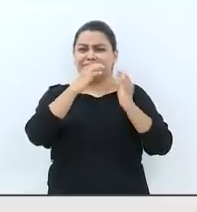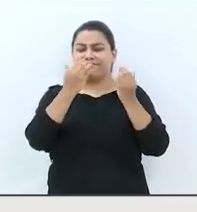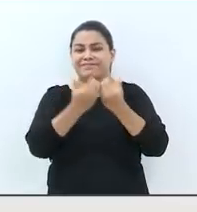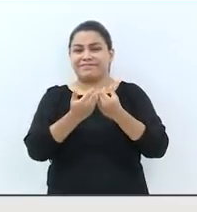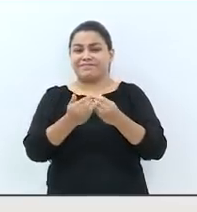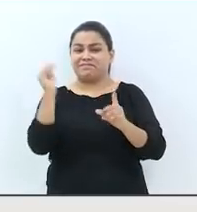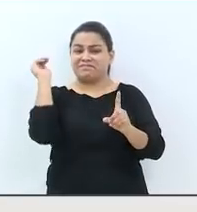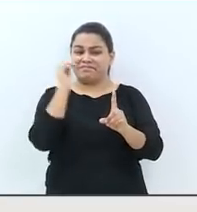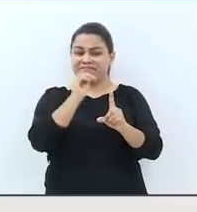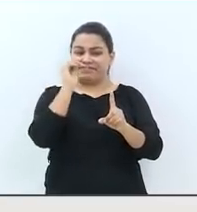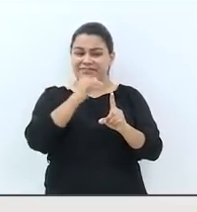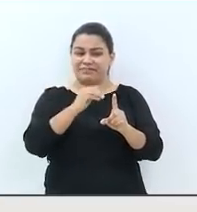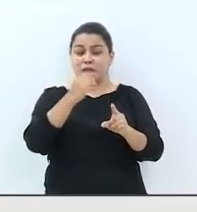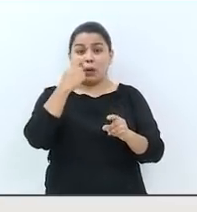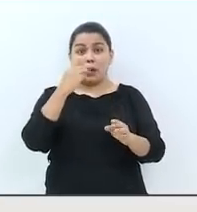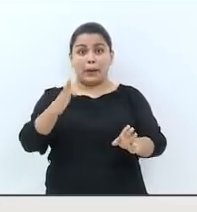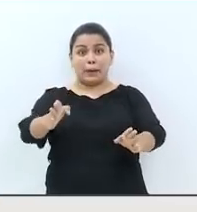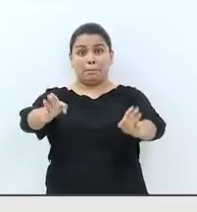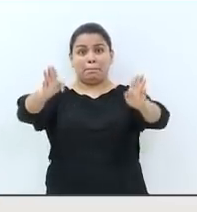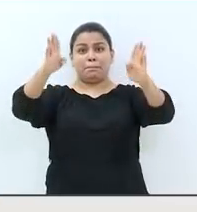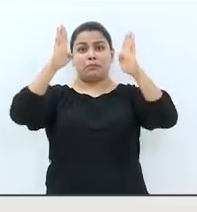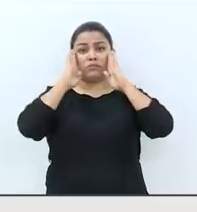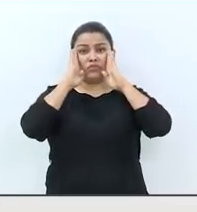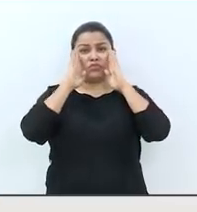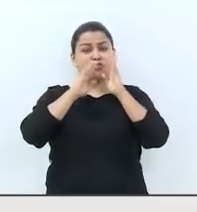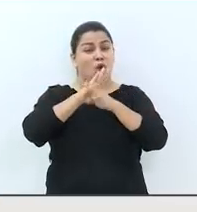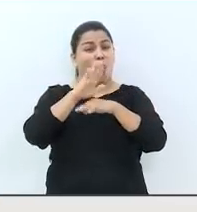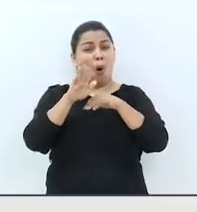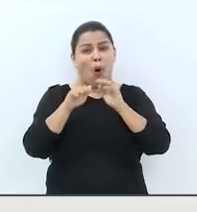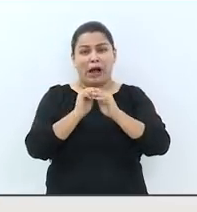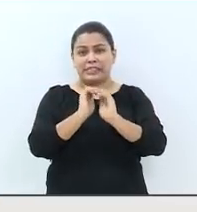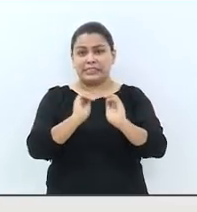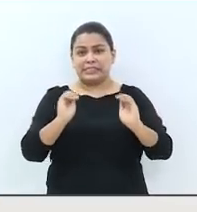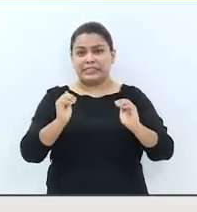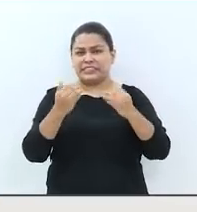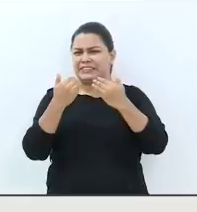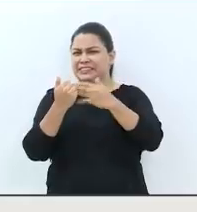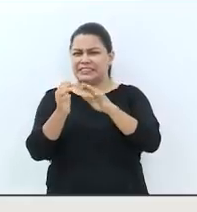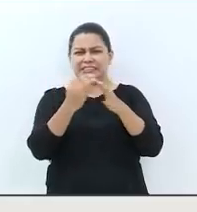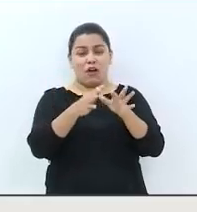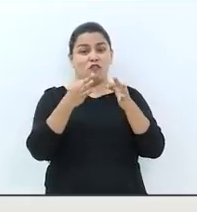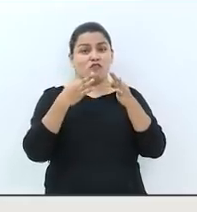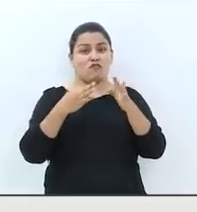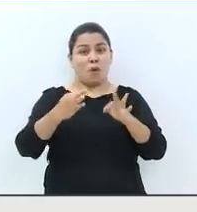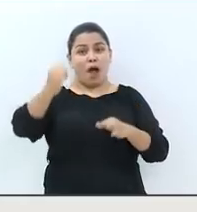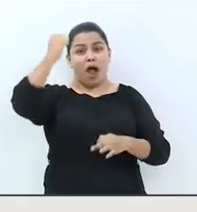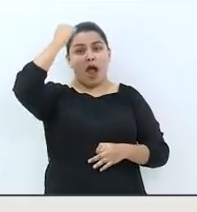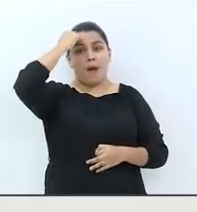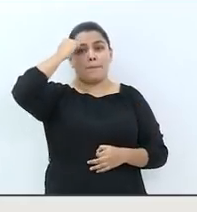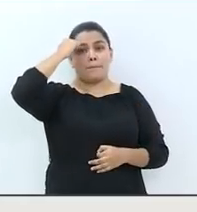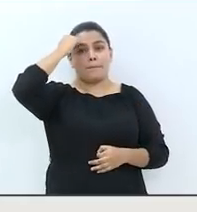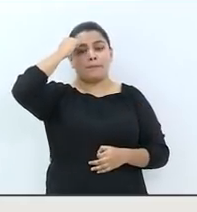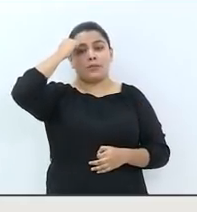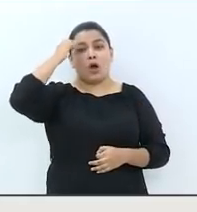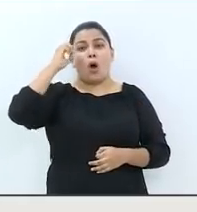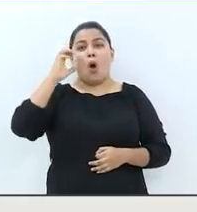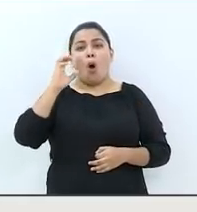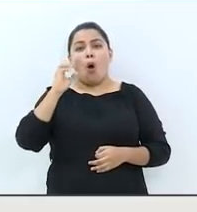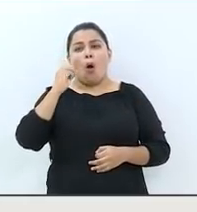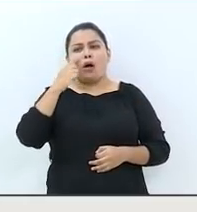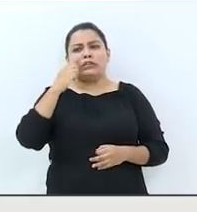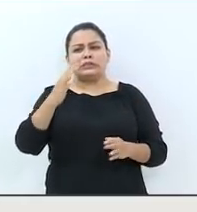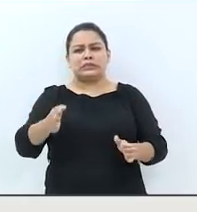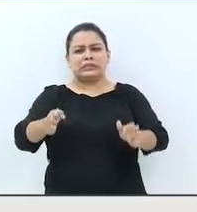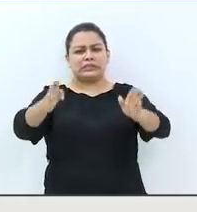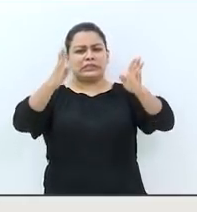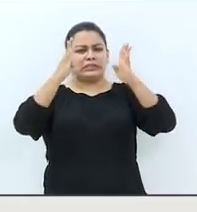la que podamos enganchar con todos esos niños y esas niñas con diferentes formas de aprender. O enganchar con todos esos niños y